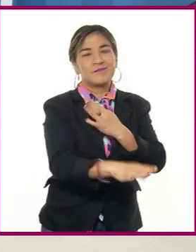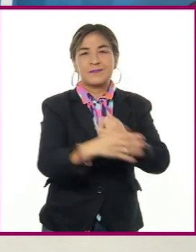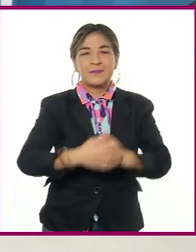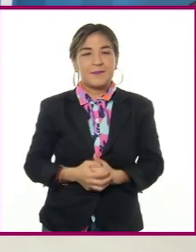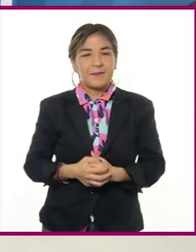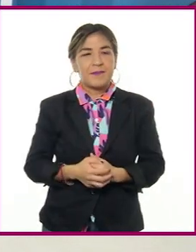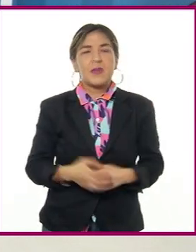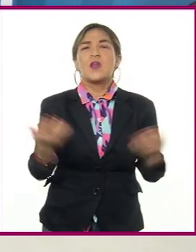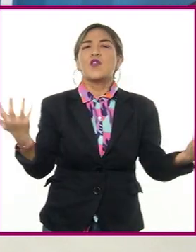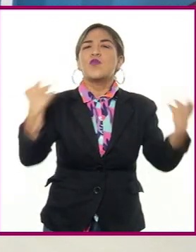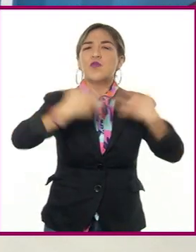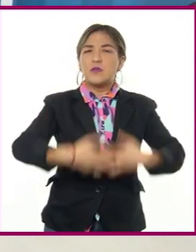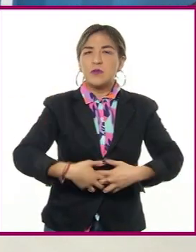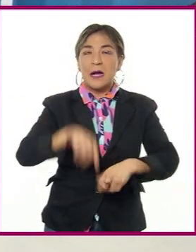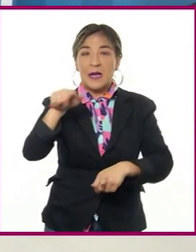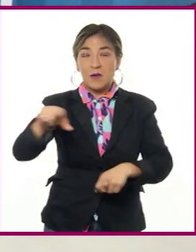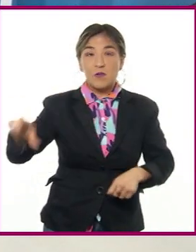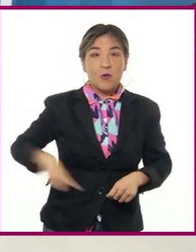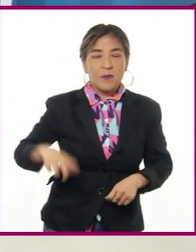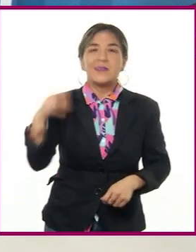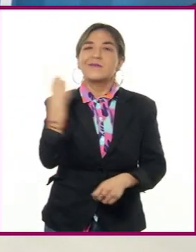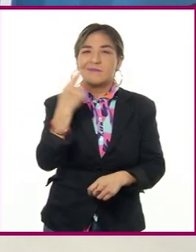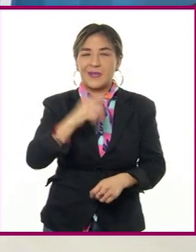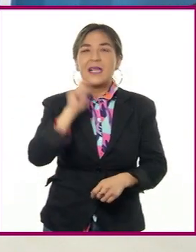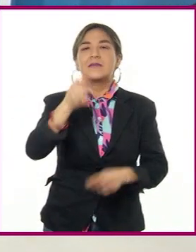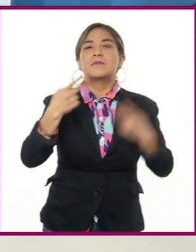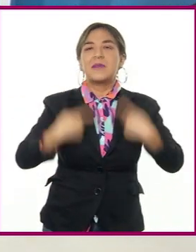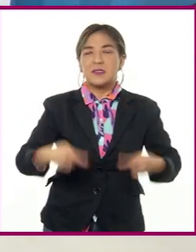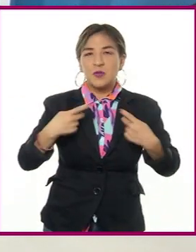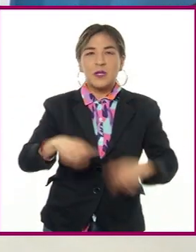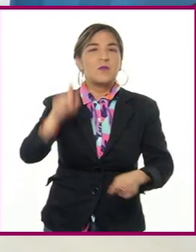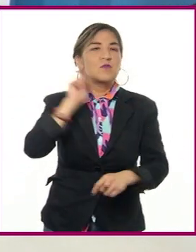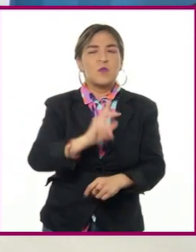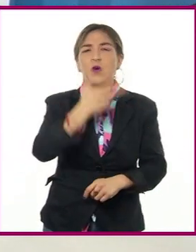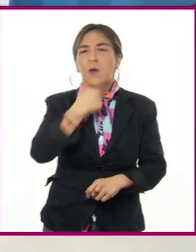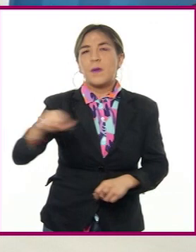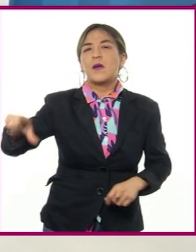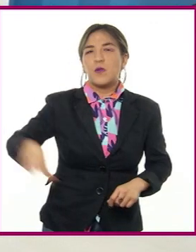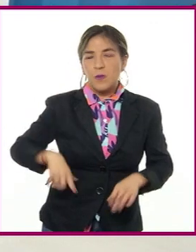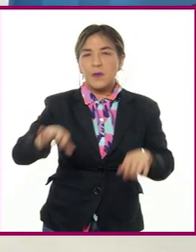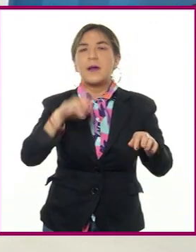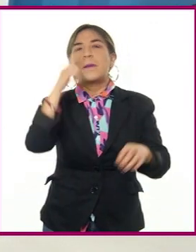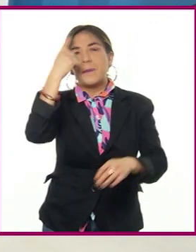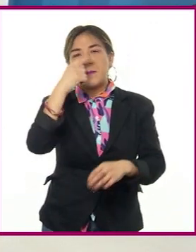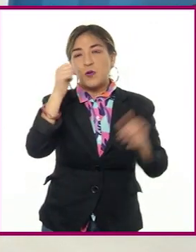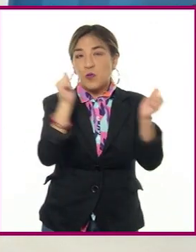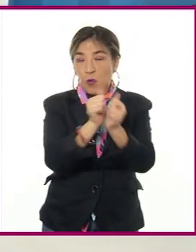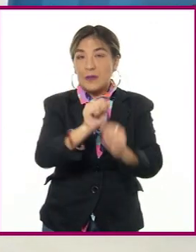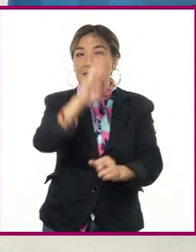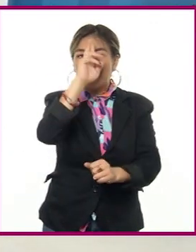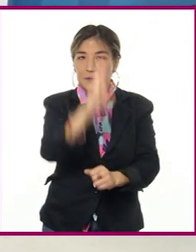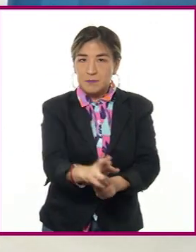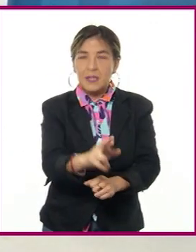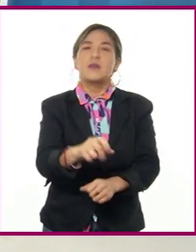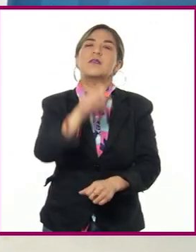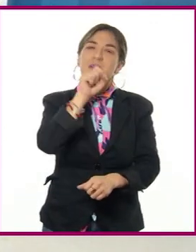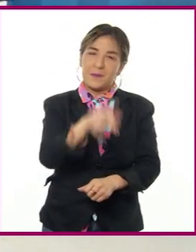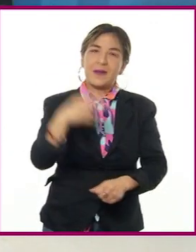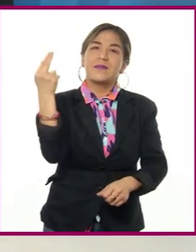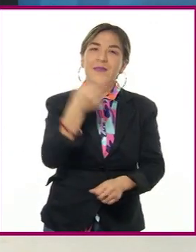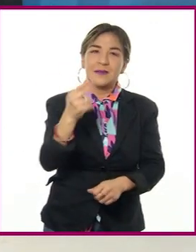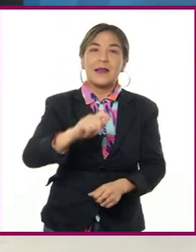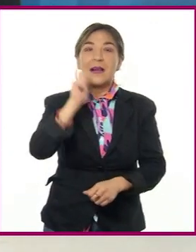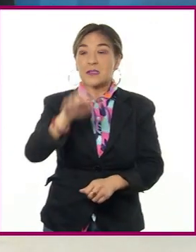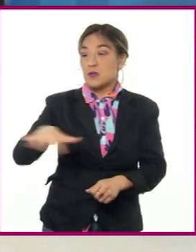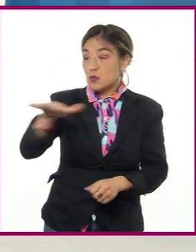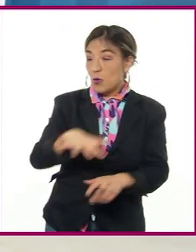Para su funcionamiento, el Estado requiere de servidoras y servidores públicos con legitimidad, pero también es necesario que